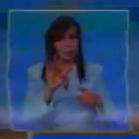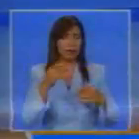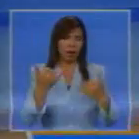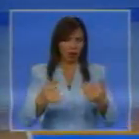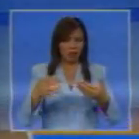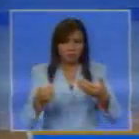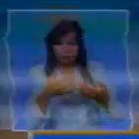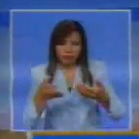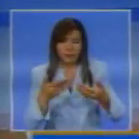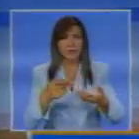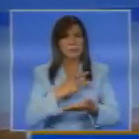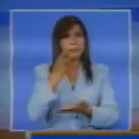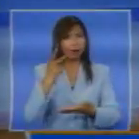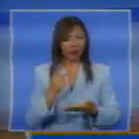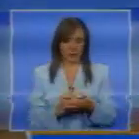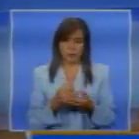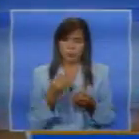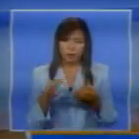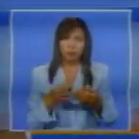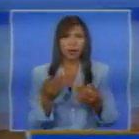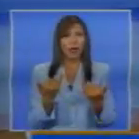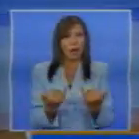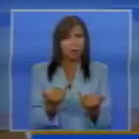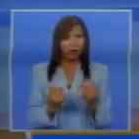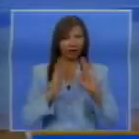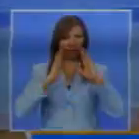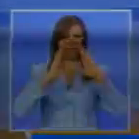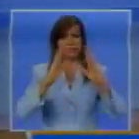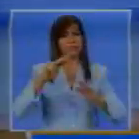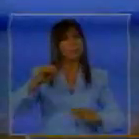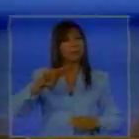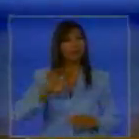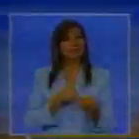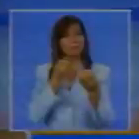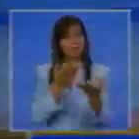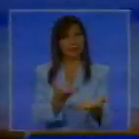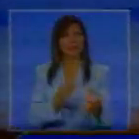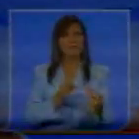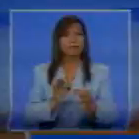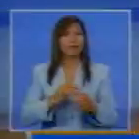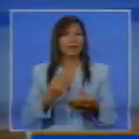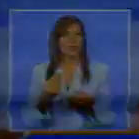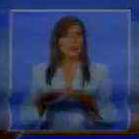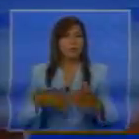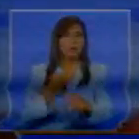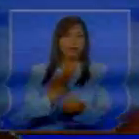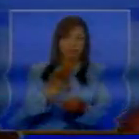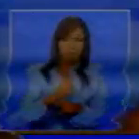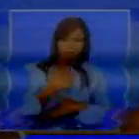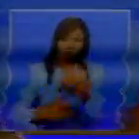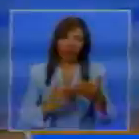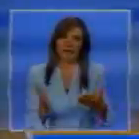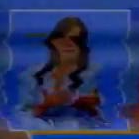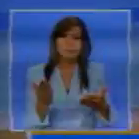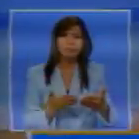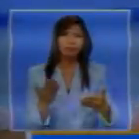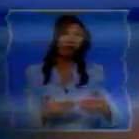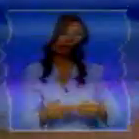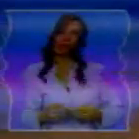es Pichincha, desde cuya delegación tomamos contacto con nuestra compañera María Gracia Costa para ver cómo avanza la verificación de las